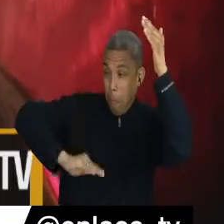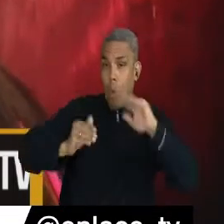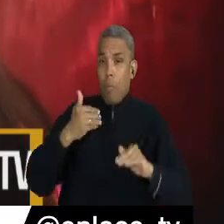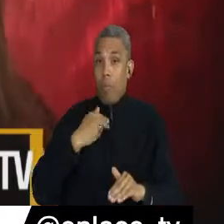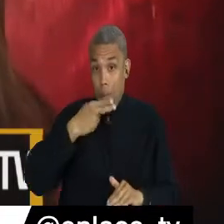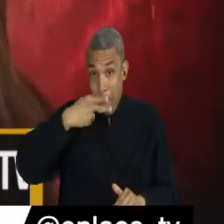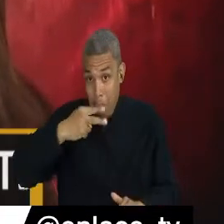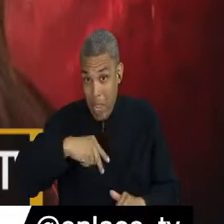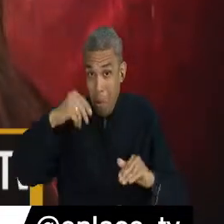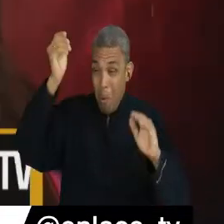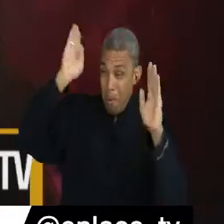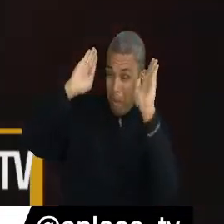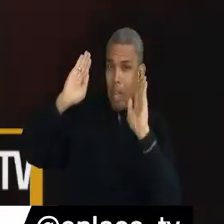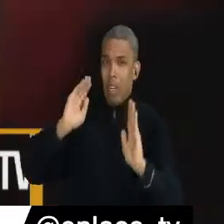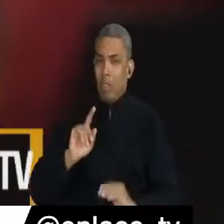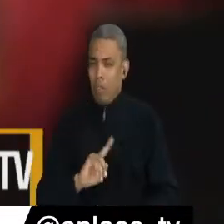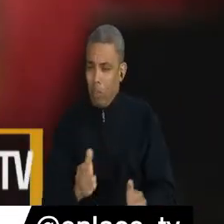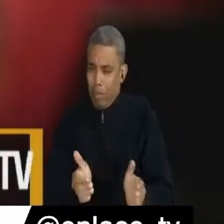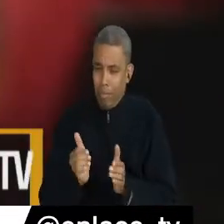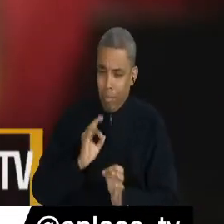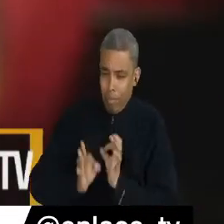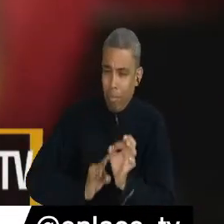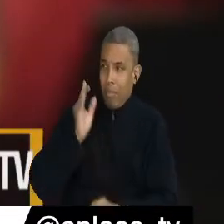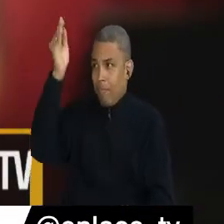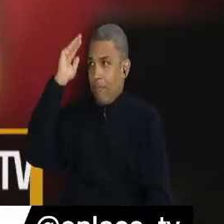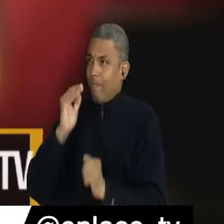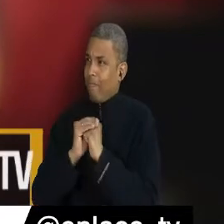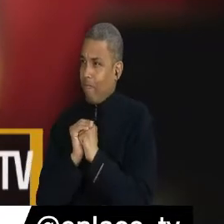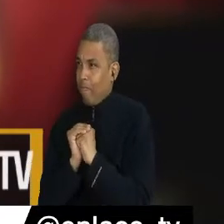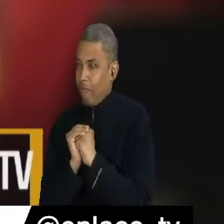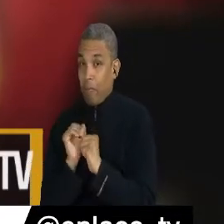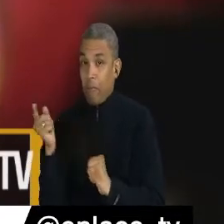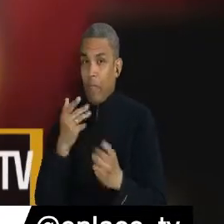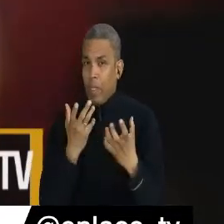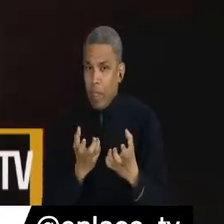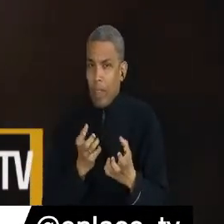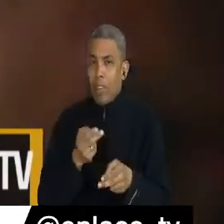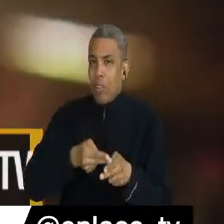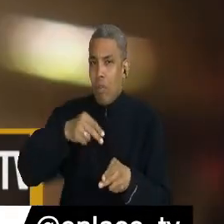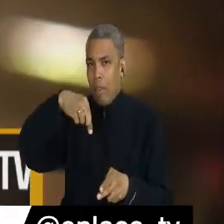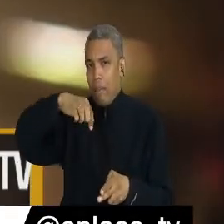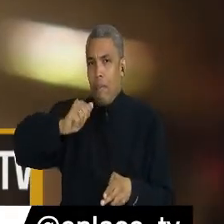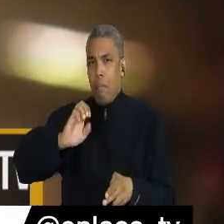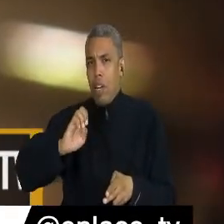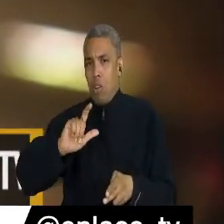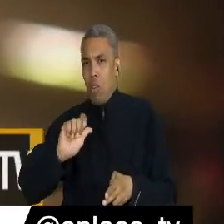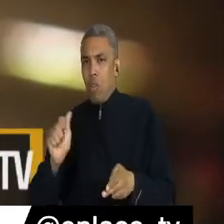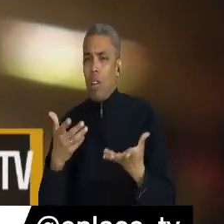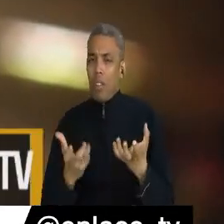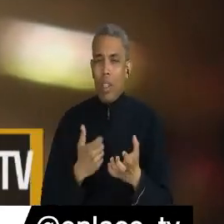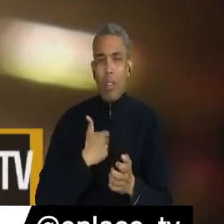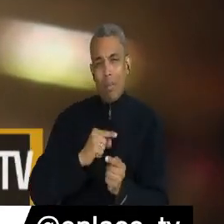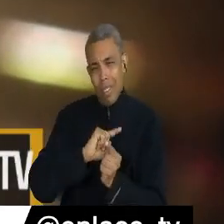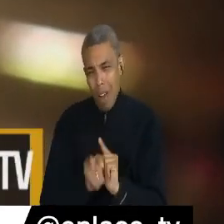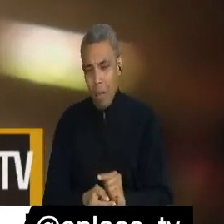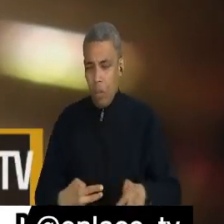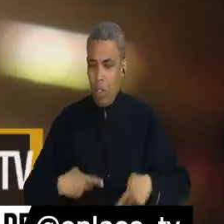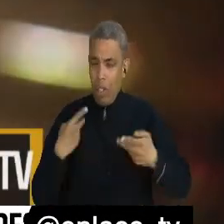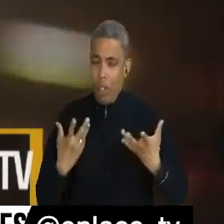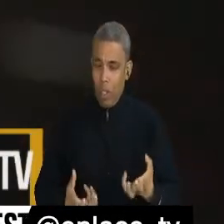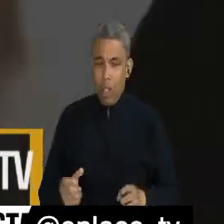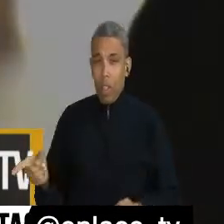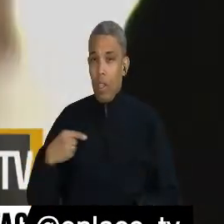todo, como usted puede mirar. Paola hoy clama por un cambio en su vida, por la oportunidad de ofrecer a sus hijos días diferentes. Sus ojos son